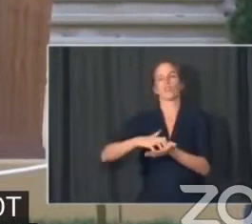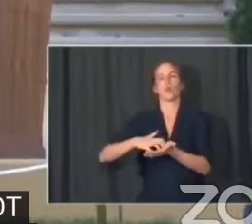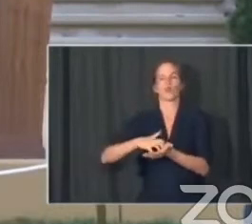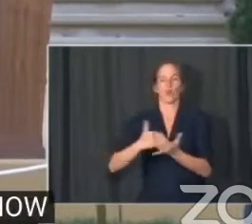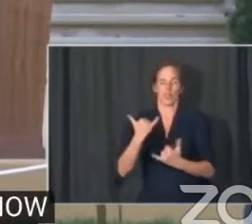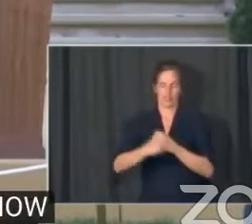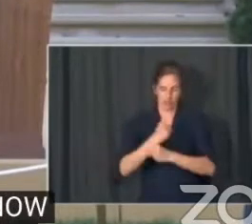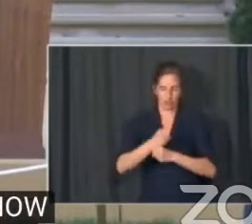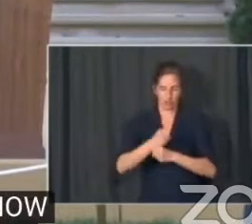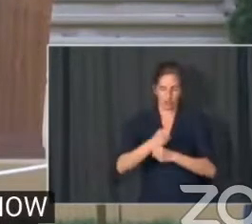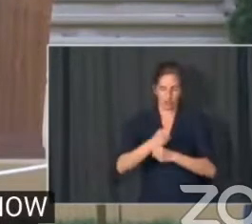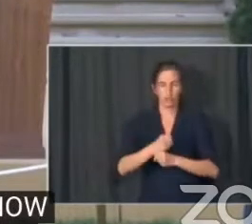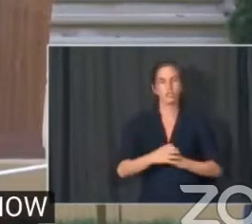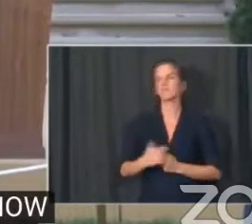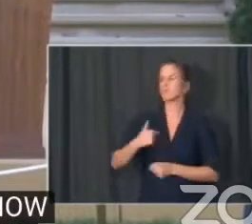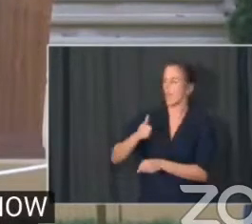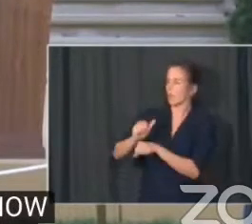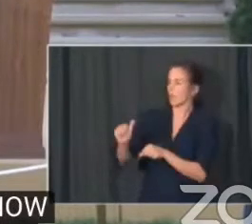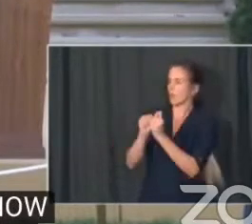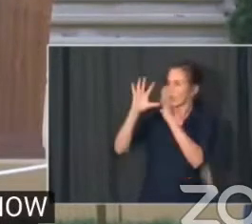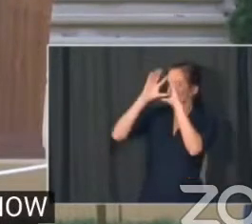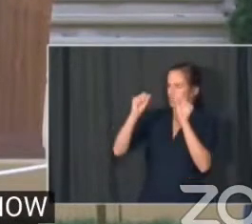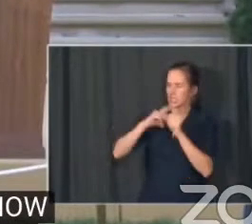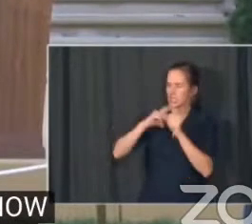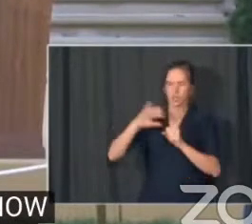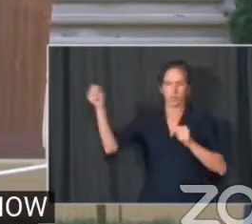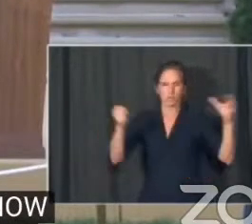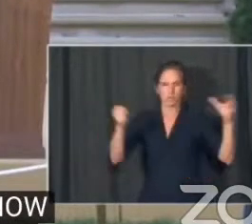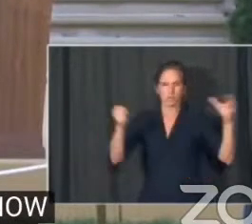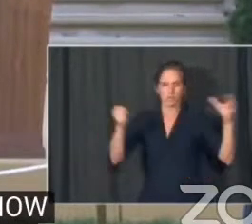impensable, ayudando a proveer